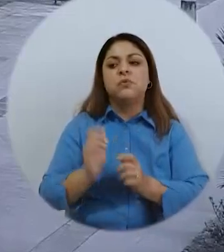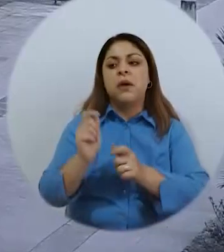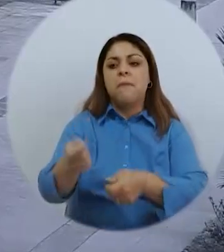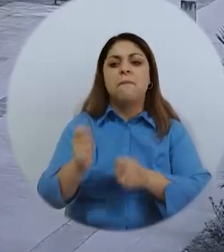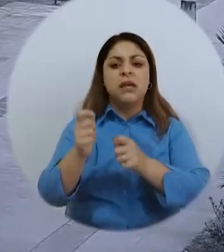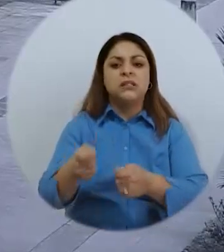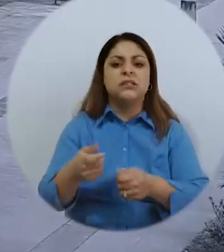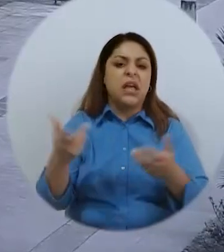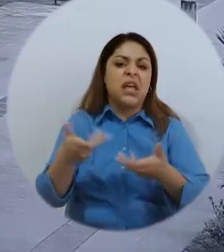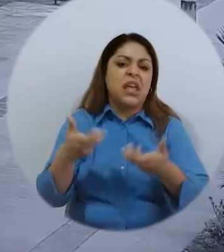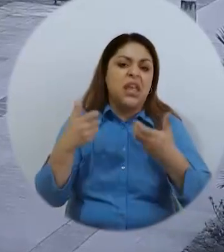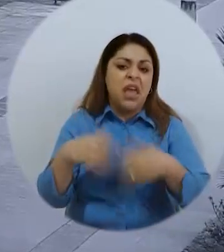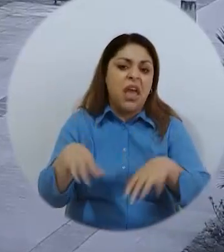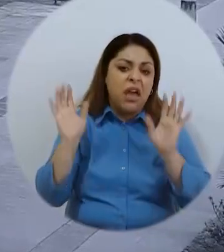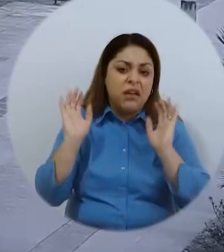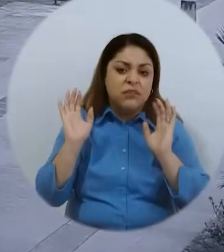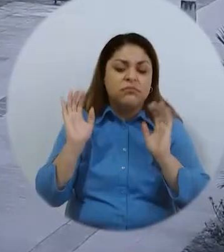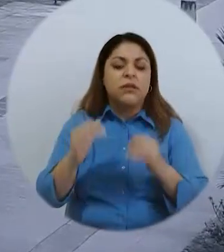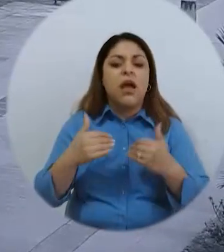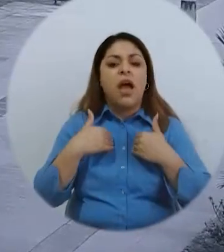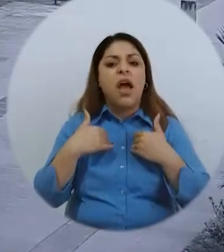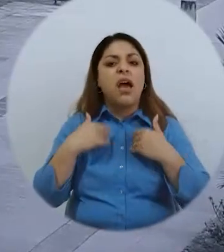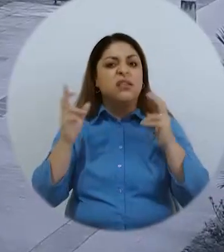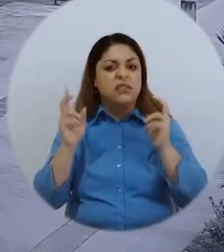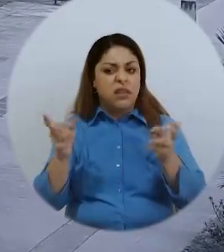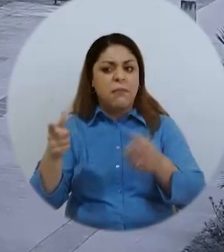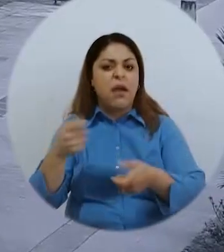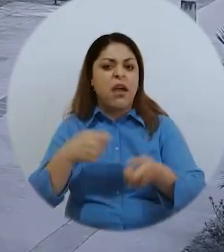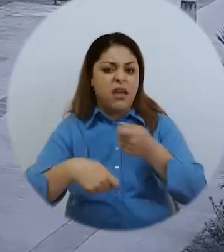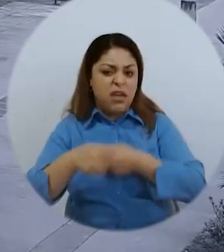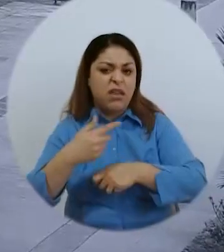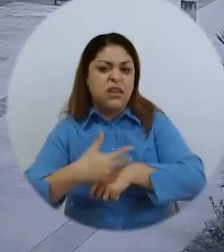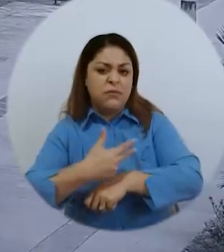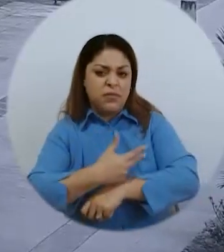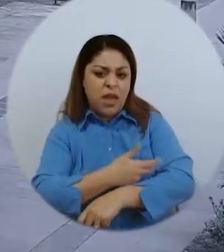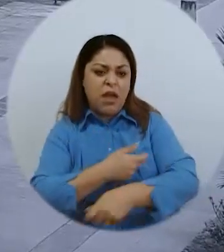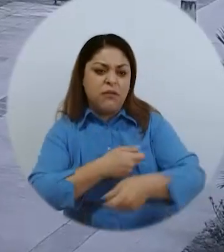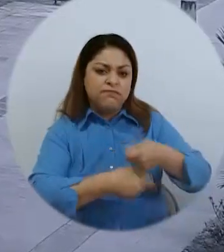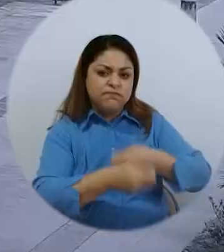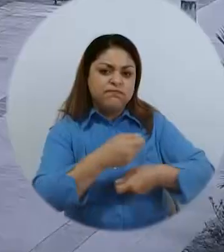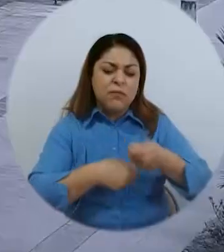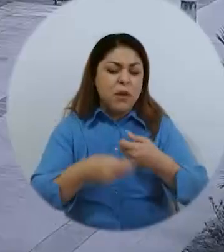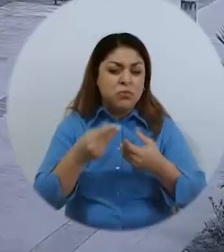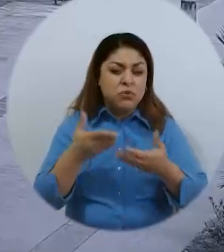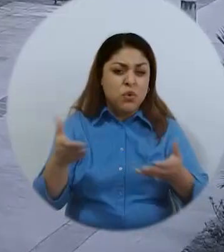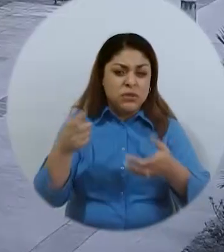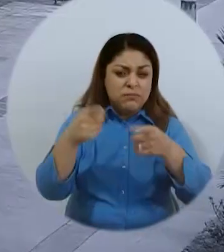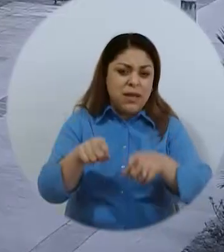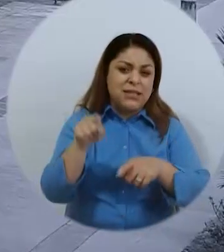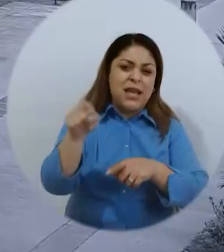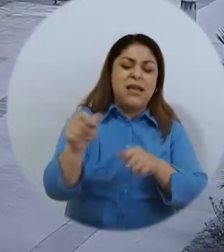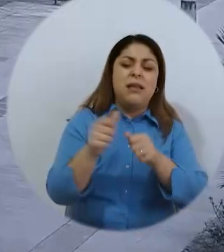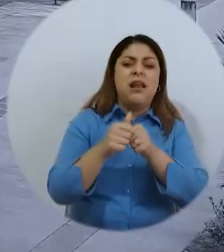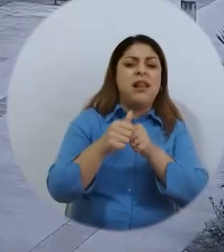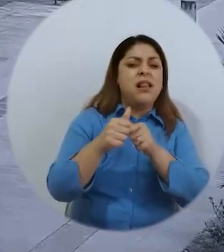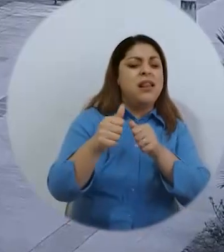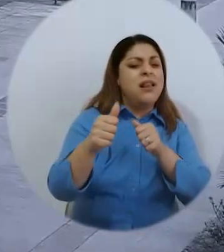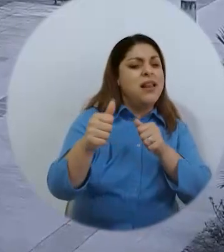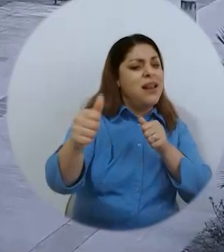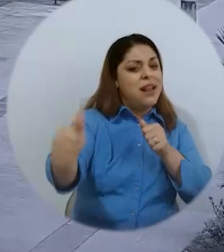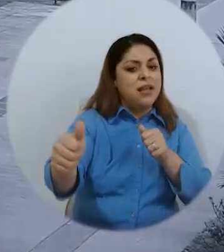barcos pescan de la forma en la que quieran, hay temas de criminalidad, hay temas de tráfico, ocurren muchísimas